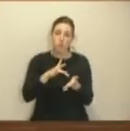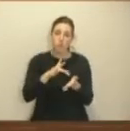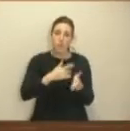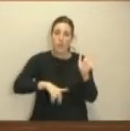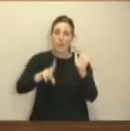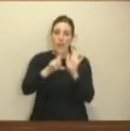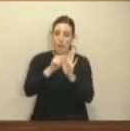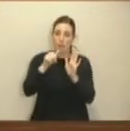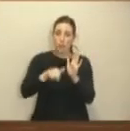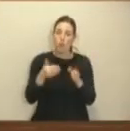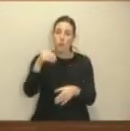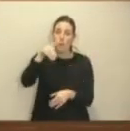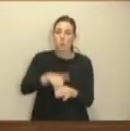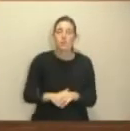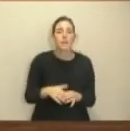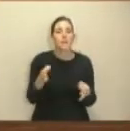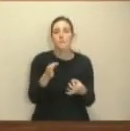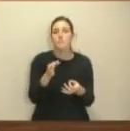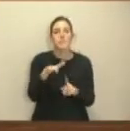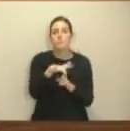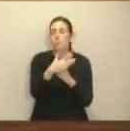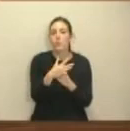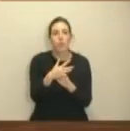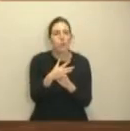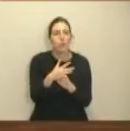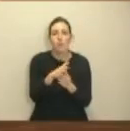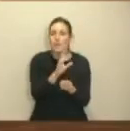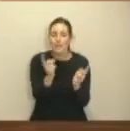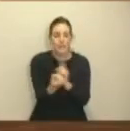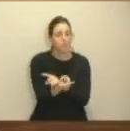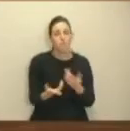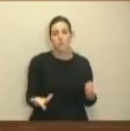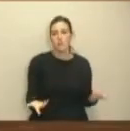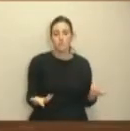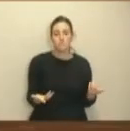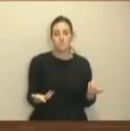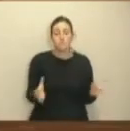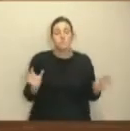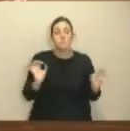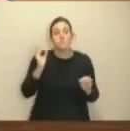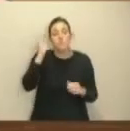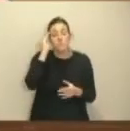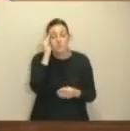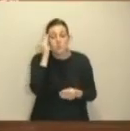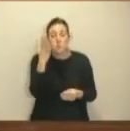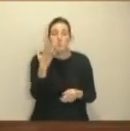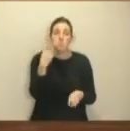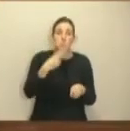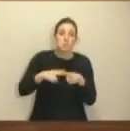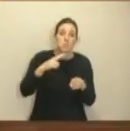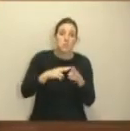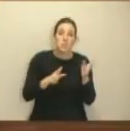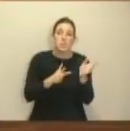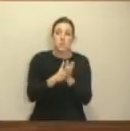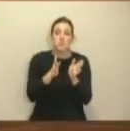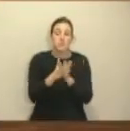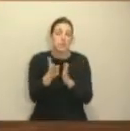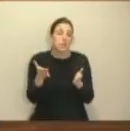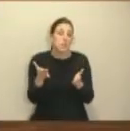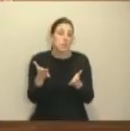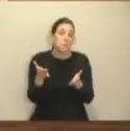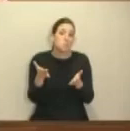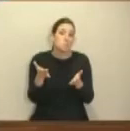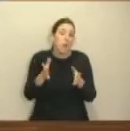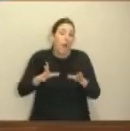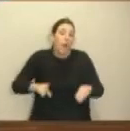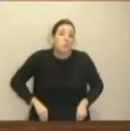hoy aquí, hay que hacer algo para revertir esa situación y hay que cambiarlo, a no ser que pensemos, en fin, que la política es puro estoicismo, es